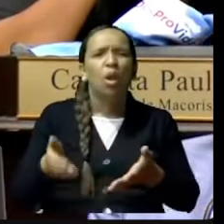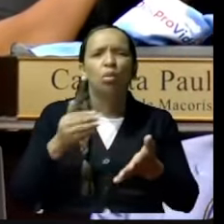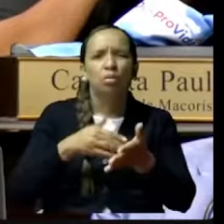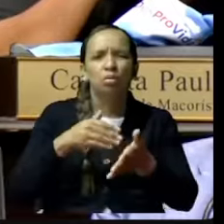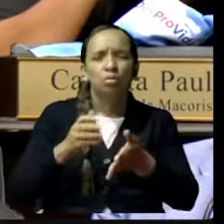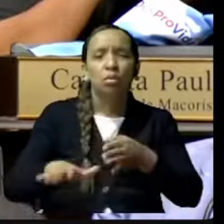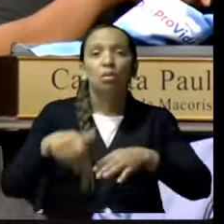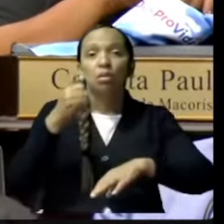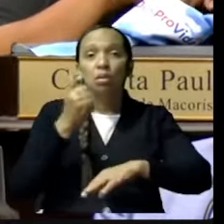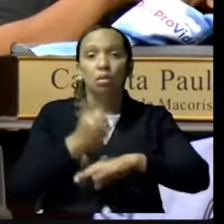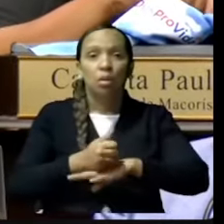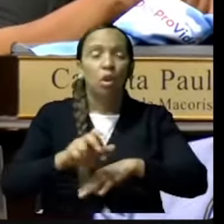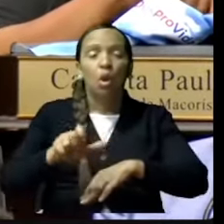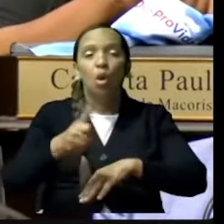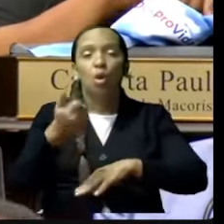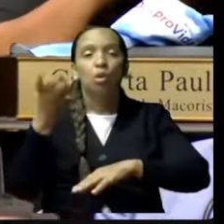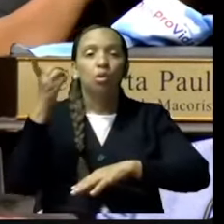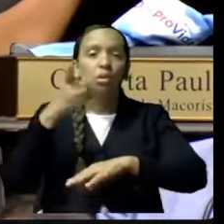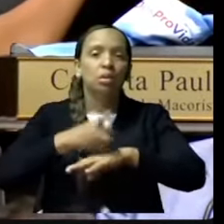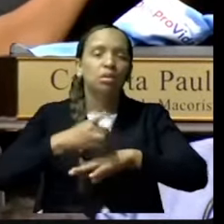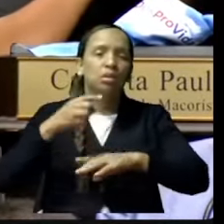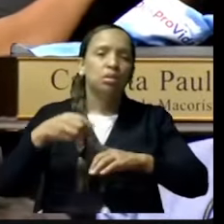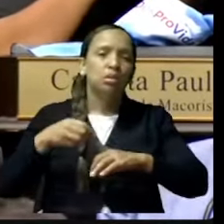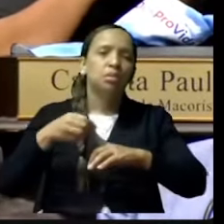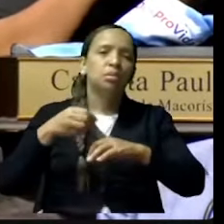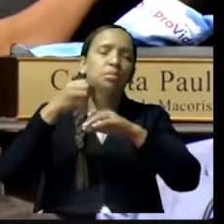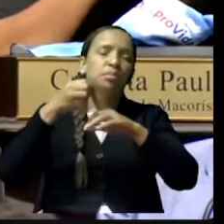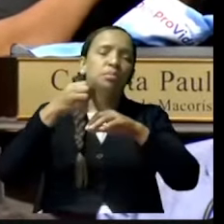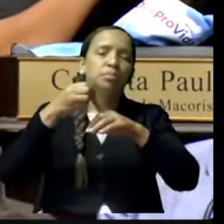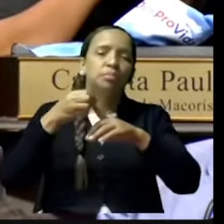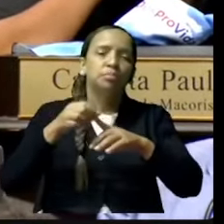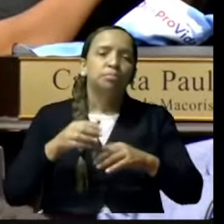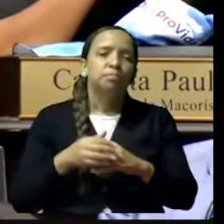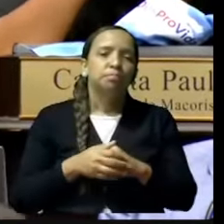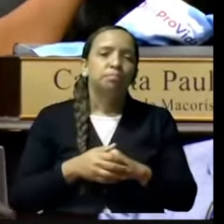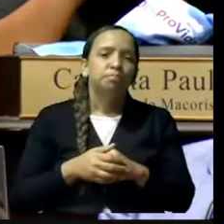sigamos buscando el otro día donde ellos ya celebran ese día.